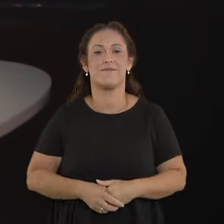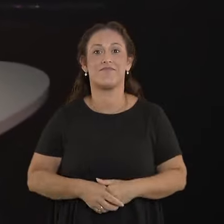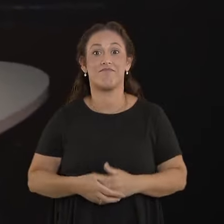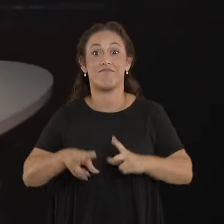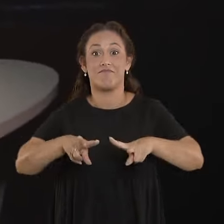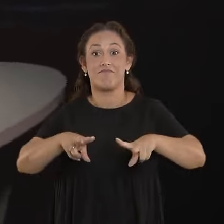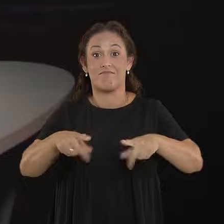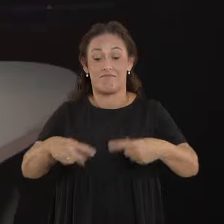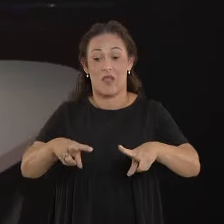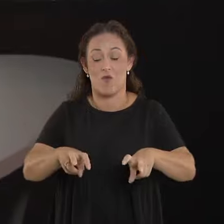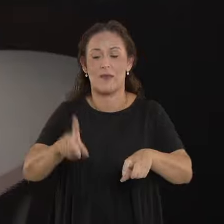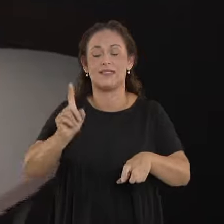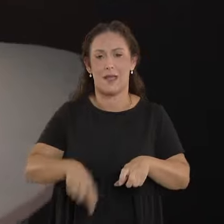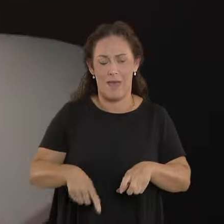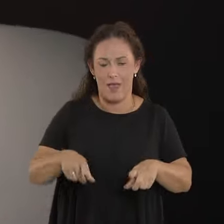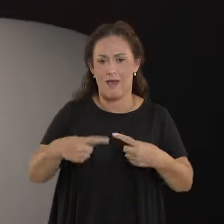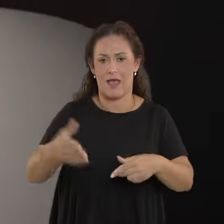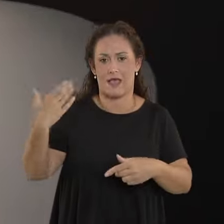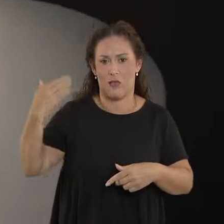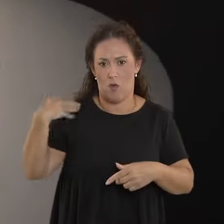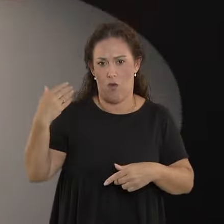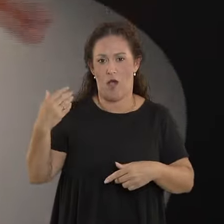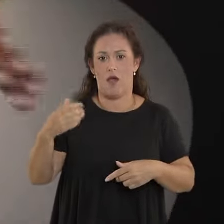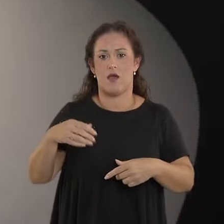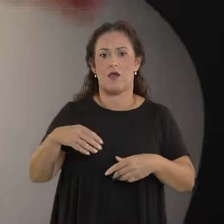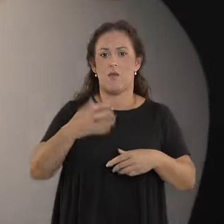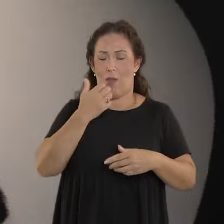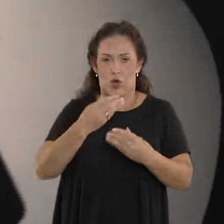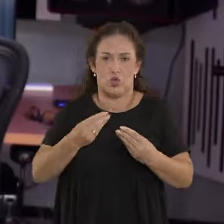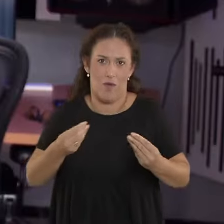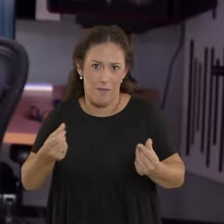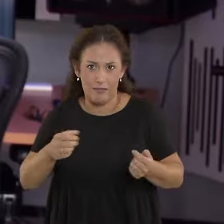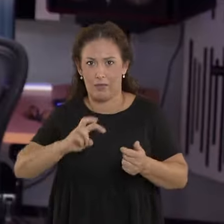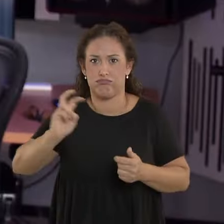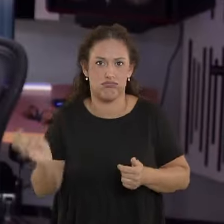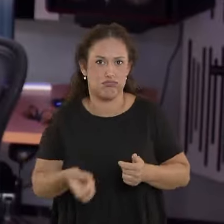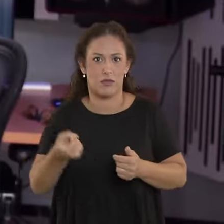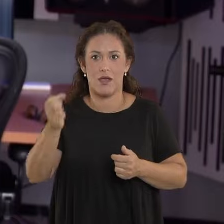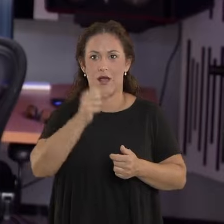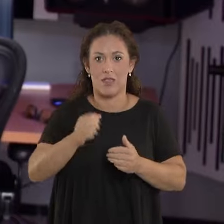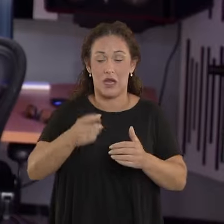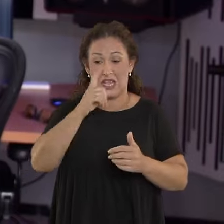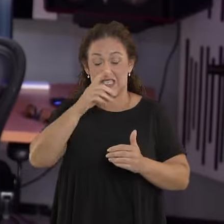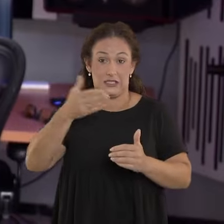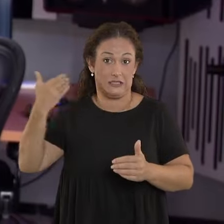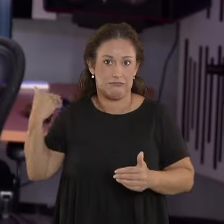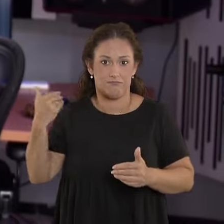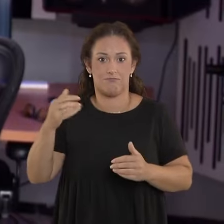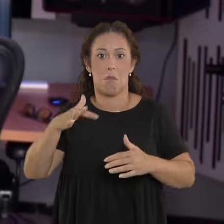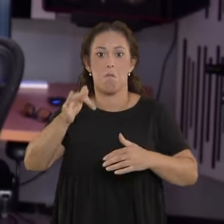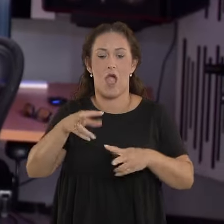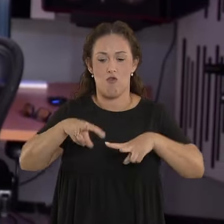Aparte de lo nuevo, vamos a escuchar los temas antiguos de Alemambo, Suavemente, todos esos temas de hace unos cuantos añitos ya,